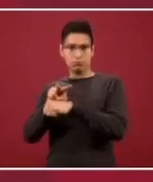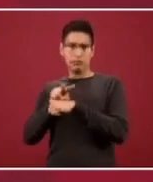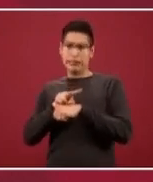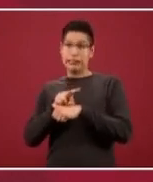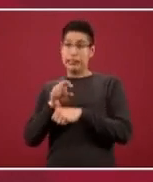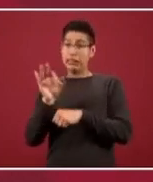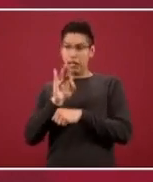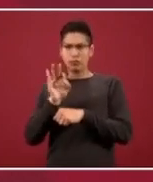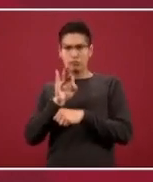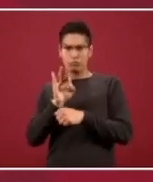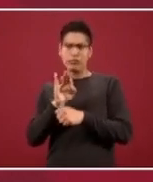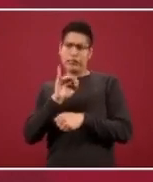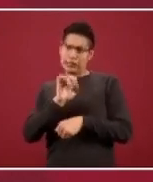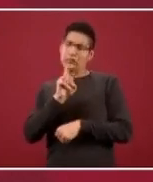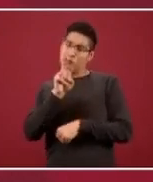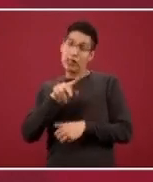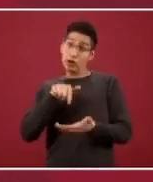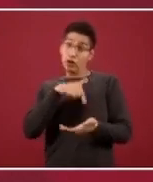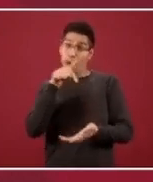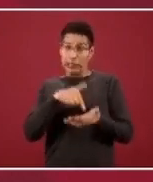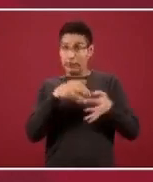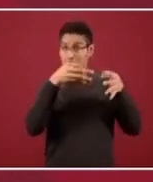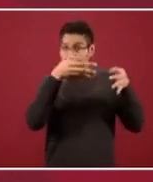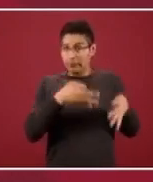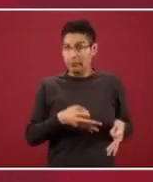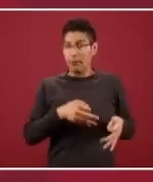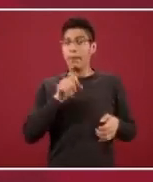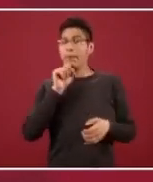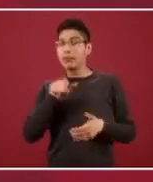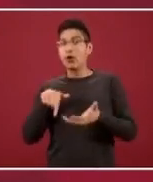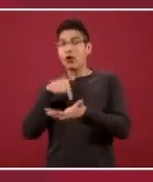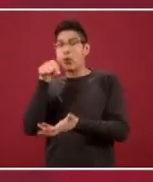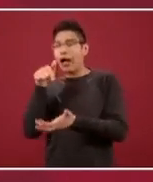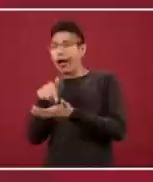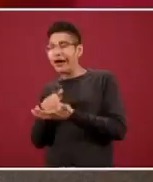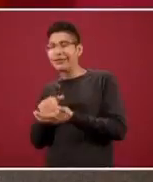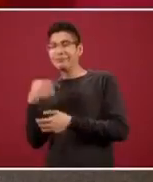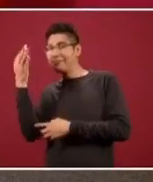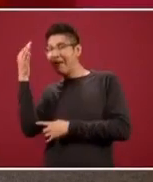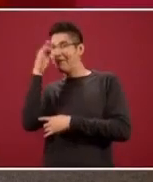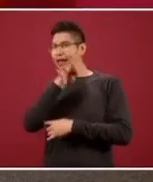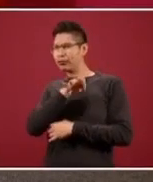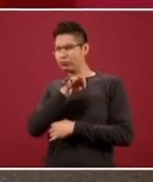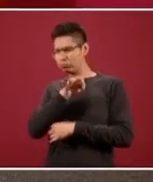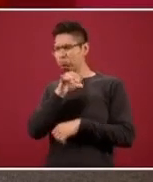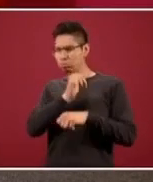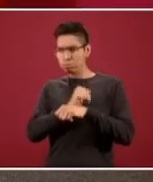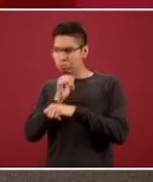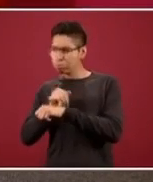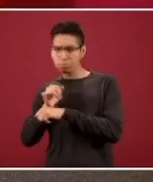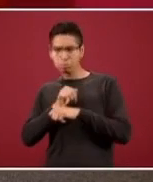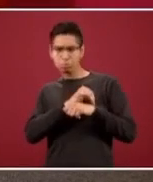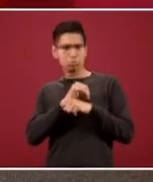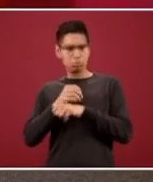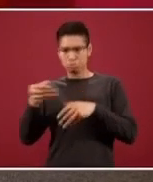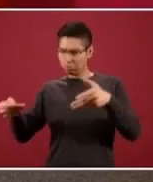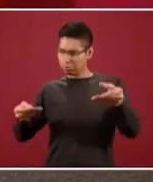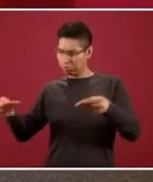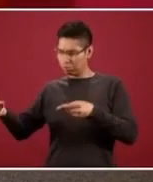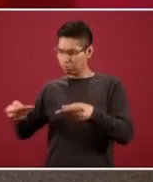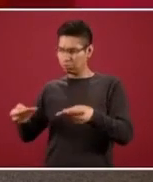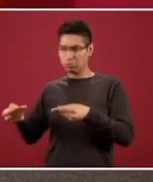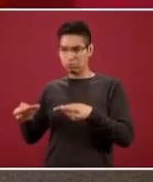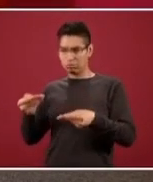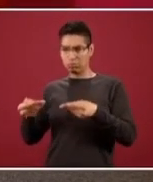fuentes oficiales como también a aquellas de fuentes precisamente que no son oficiales. En este sentido, hemos detectado múltiples